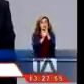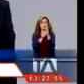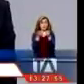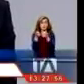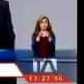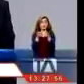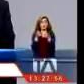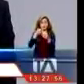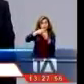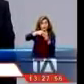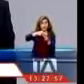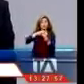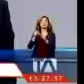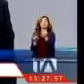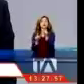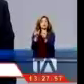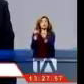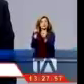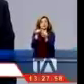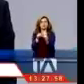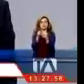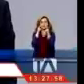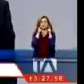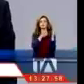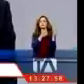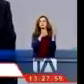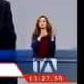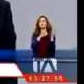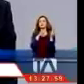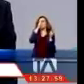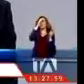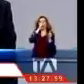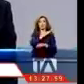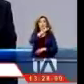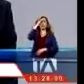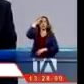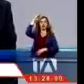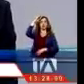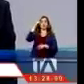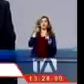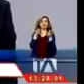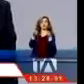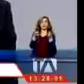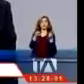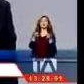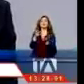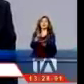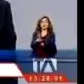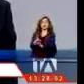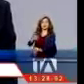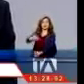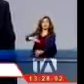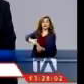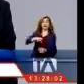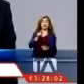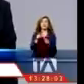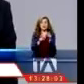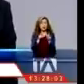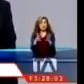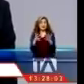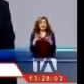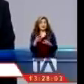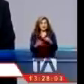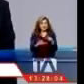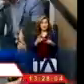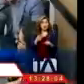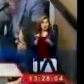de Hidrocarburos pondrá gente permanentemente apoyada por Fuerzas Armadas y Policía Nacional en las gasolineras, y aquellas personas que quieran contrabandear